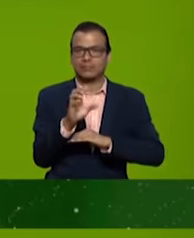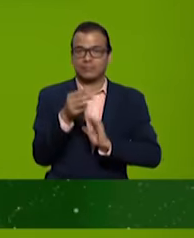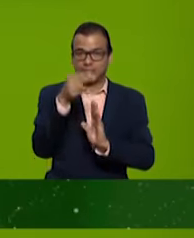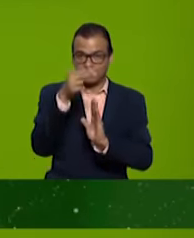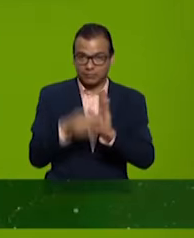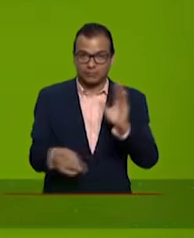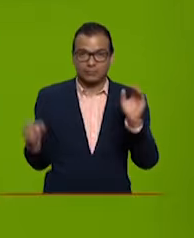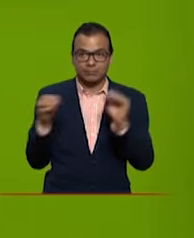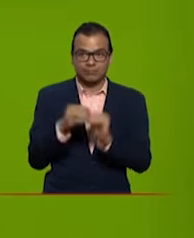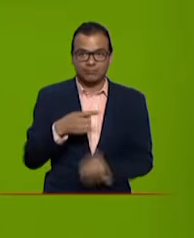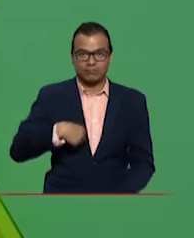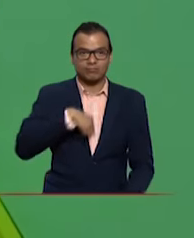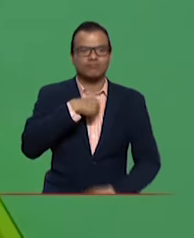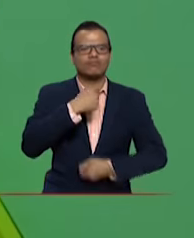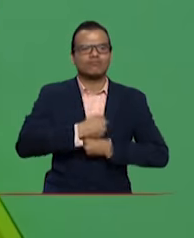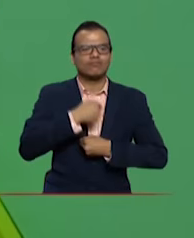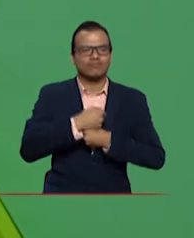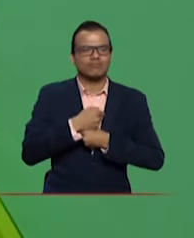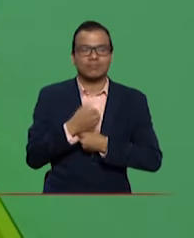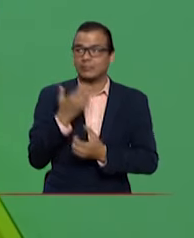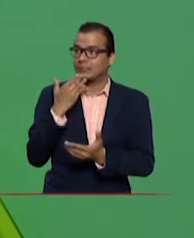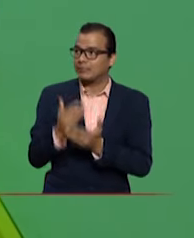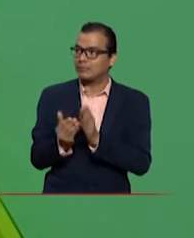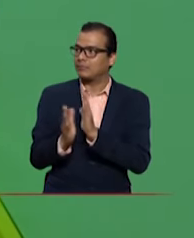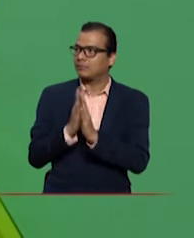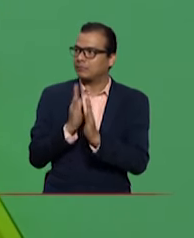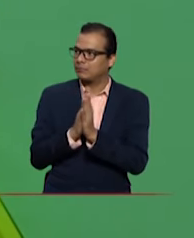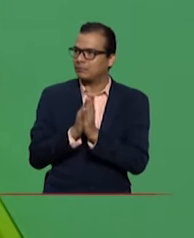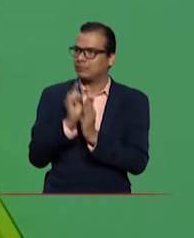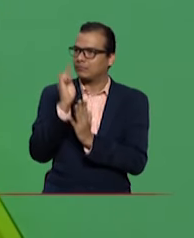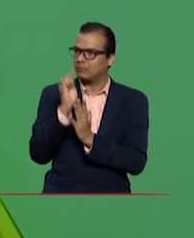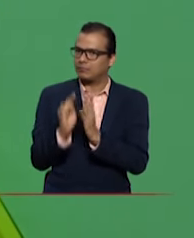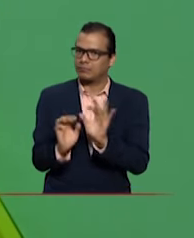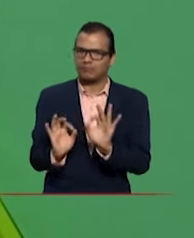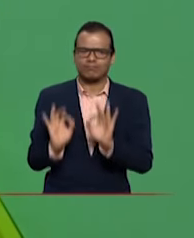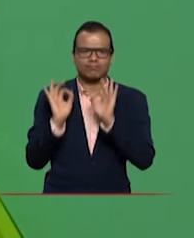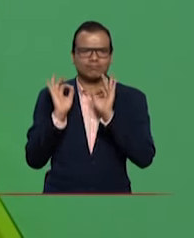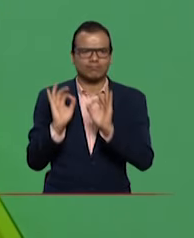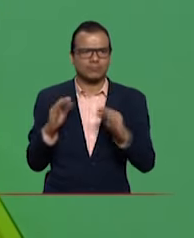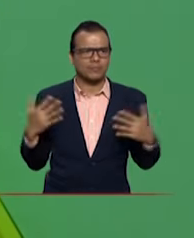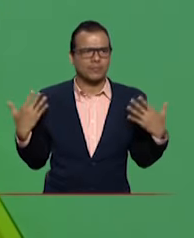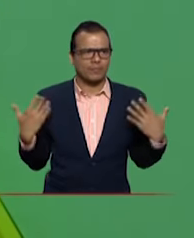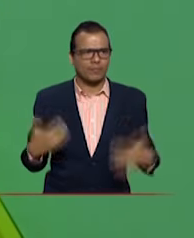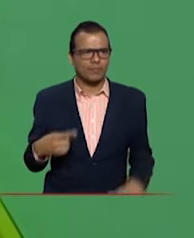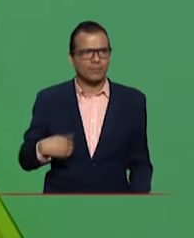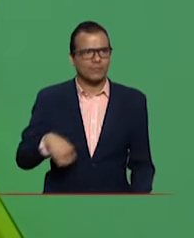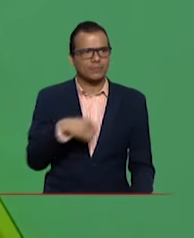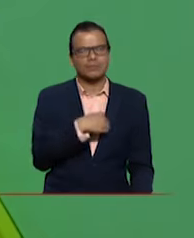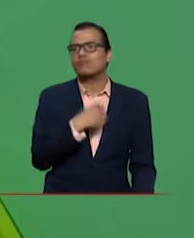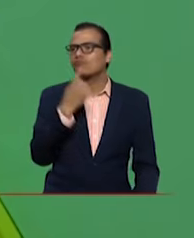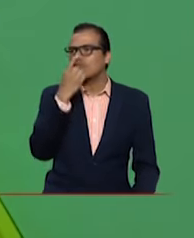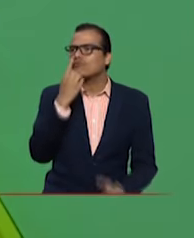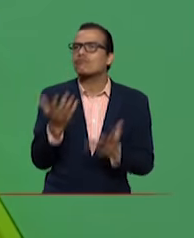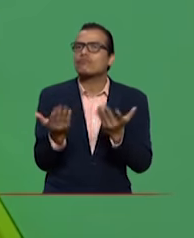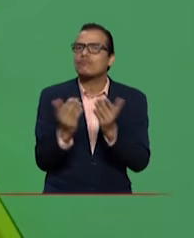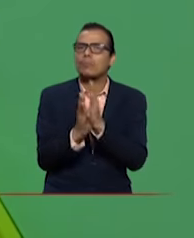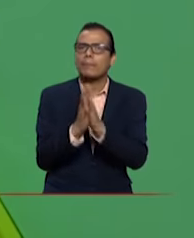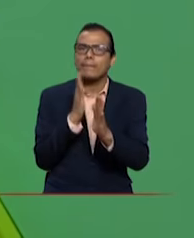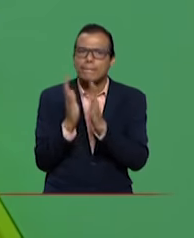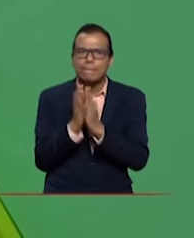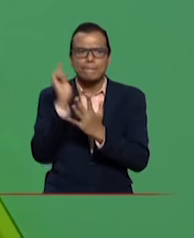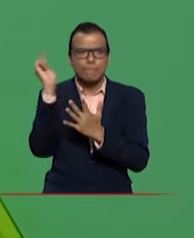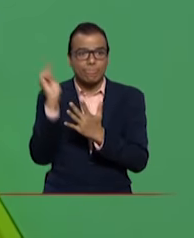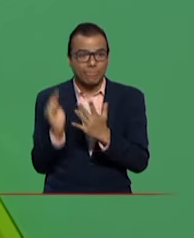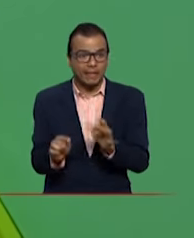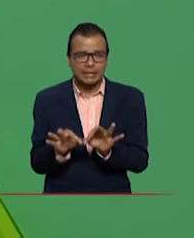nuestro departamento. Muy bien, director, gracias por haber estado con nosotros y por supuesto estaremos al detalle de estos eventos que